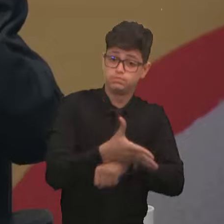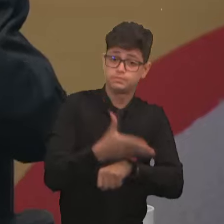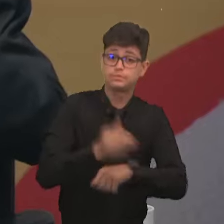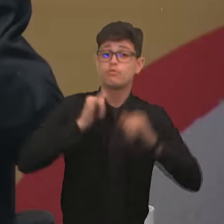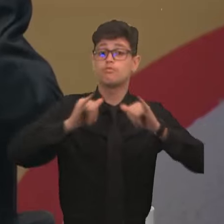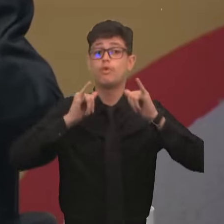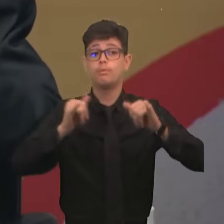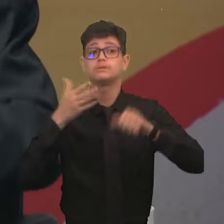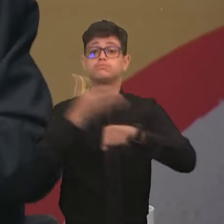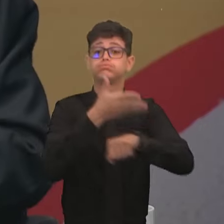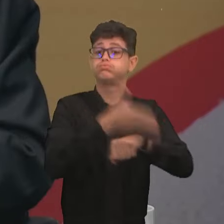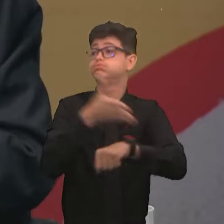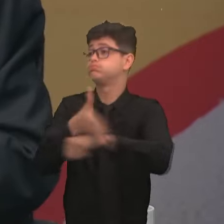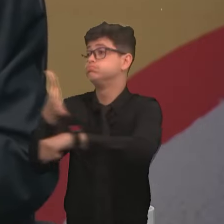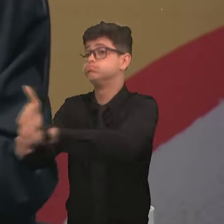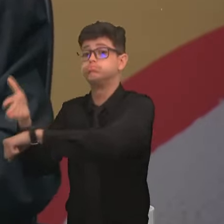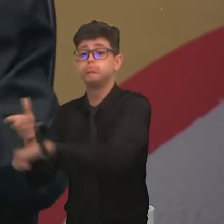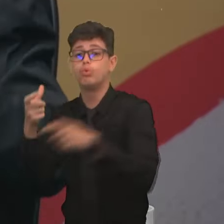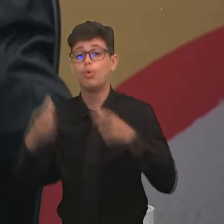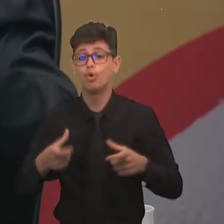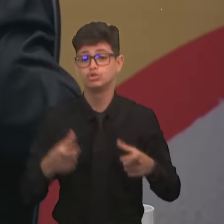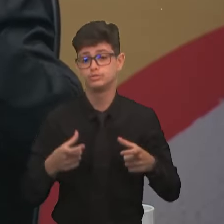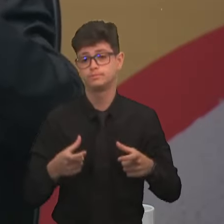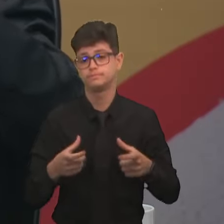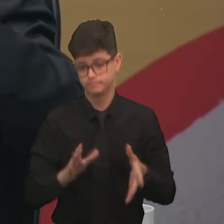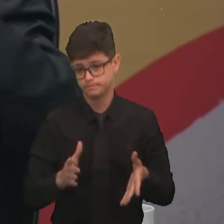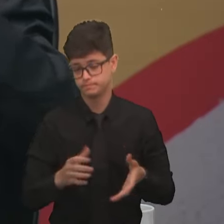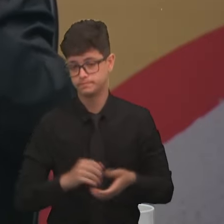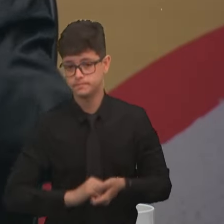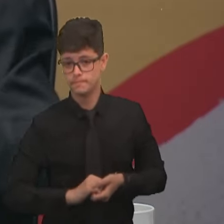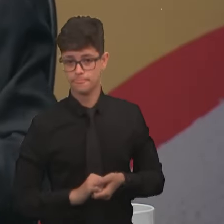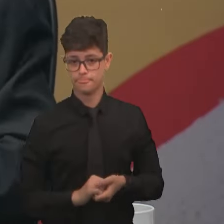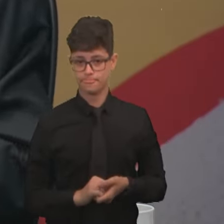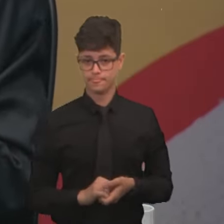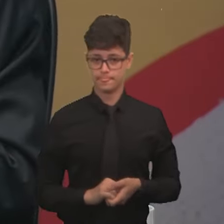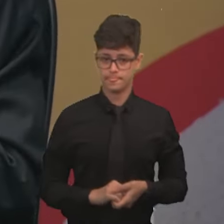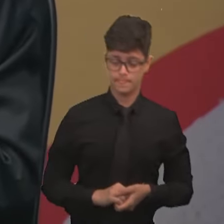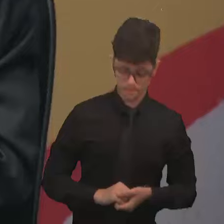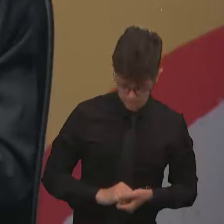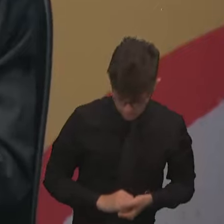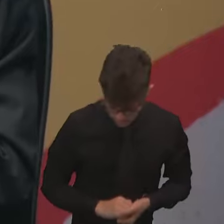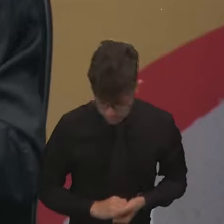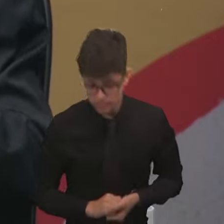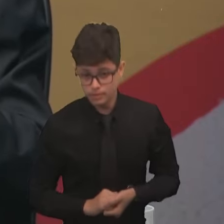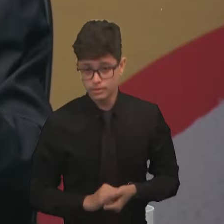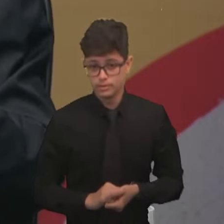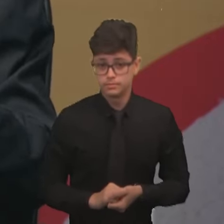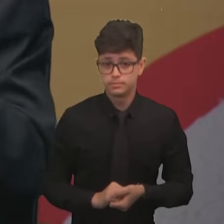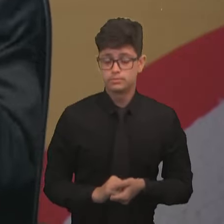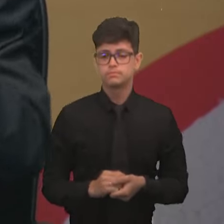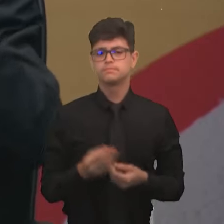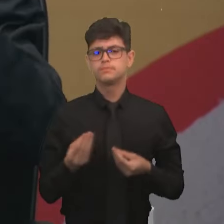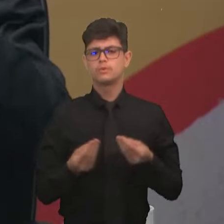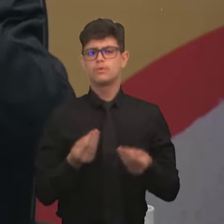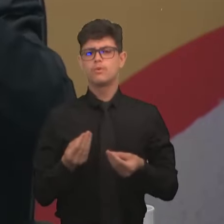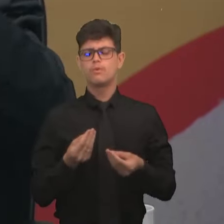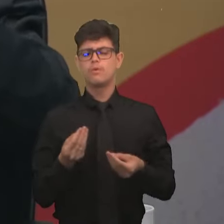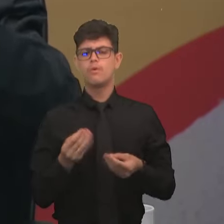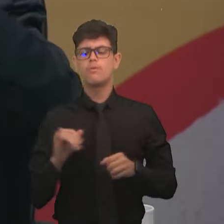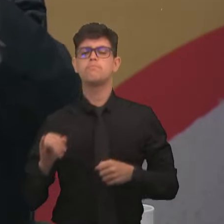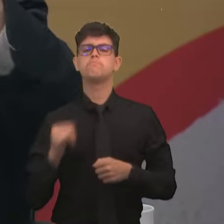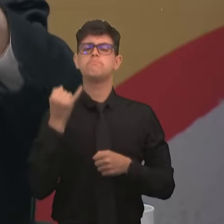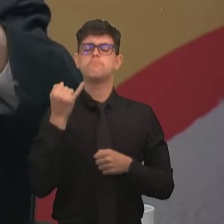las comunicaciones. Es una transformación importante del papel de los oficiales de justicia y de lo que estamos estudiando, es